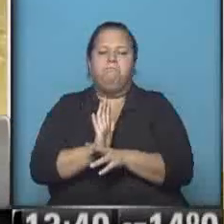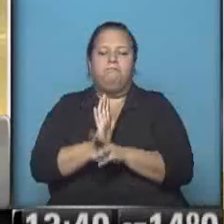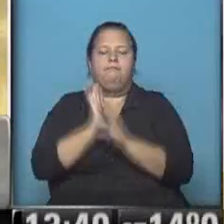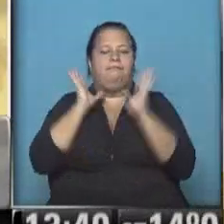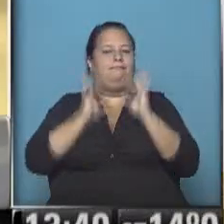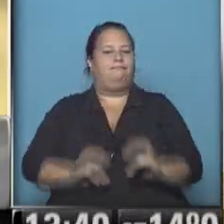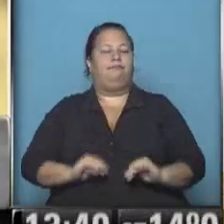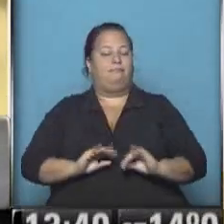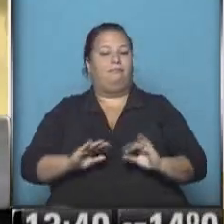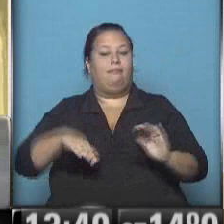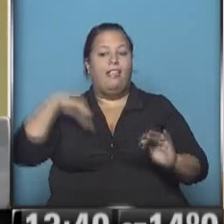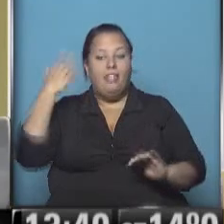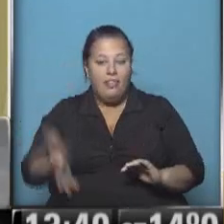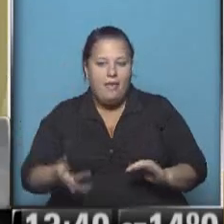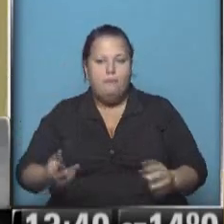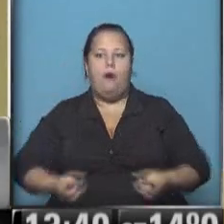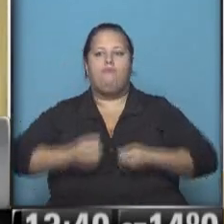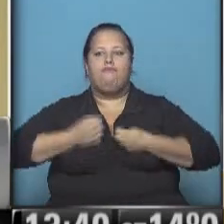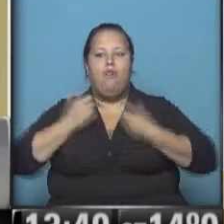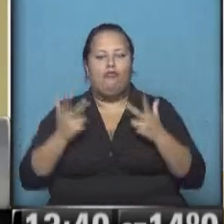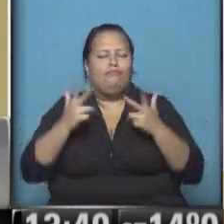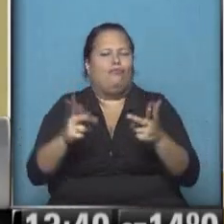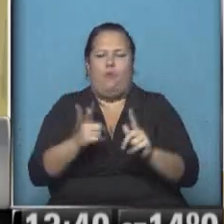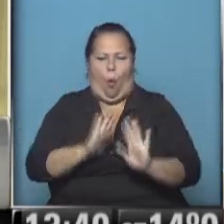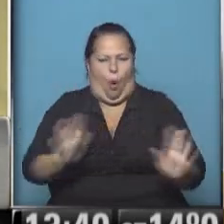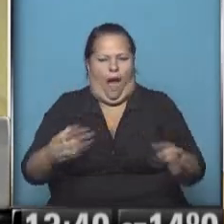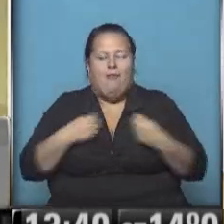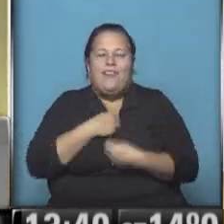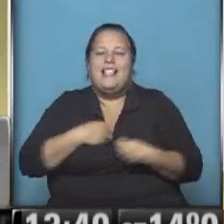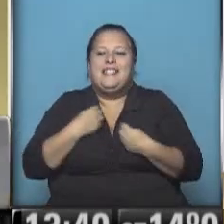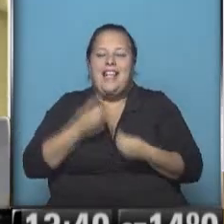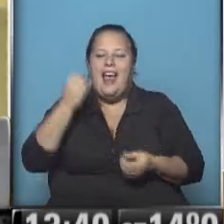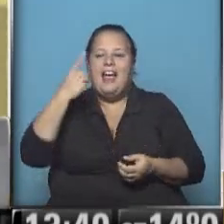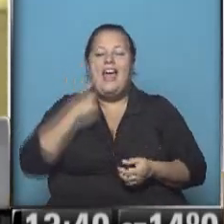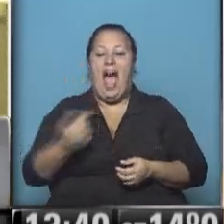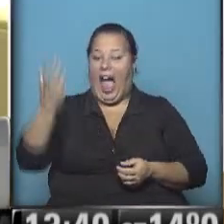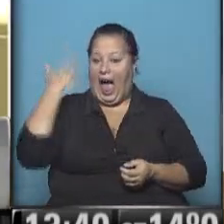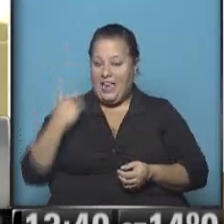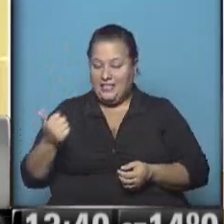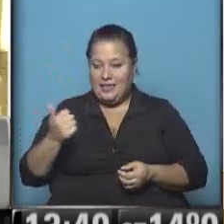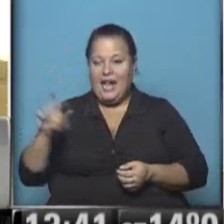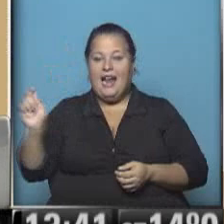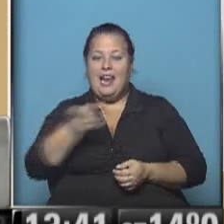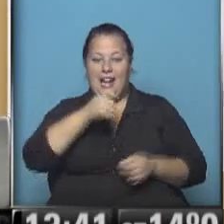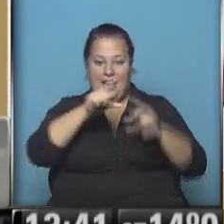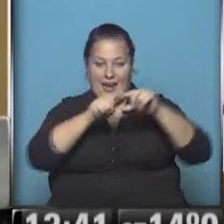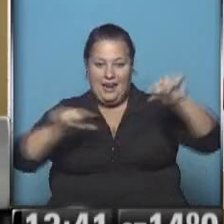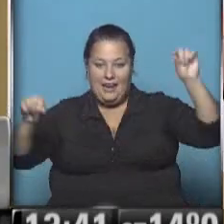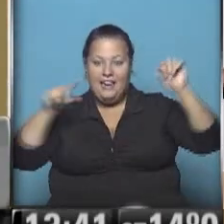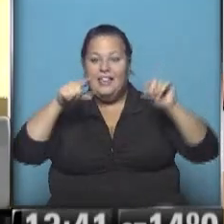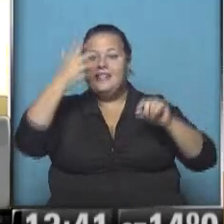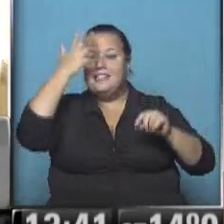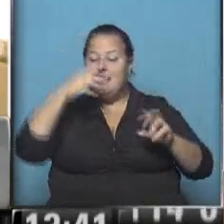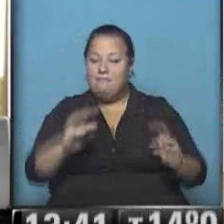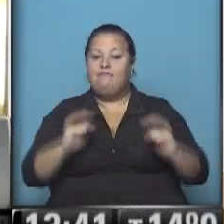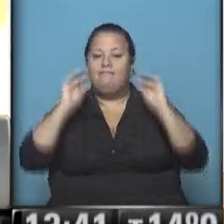todo encima. Y después la emoción indescriptible que sentí el día de ayer con el Sable Corvo de San